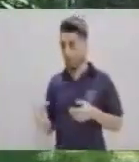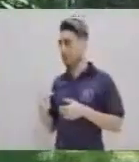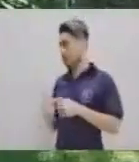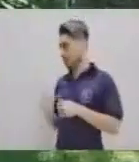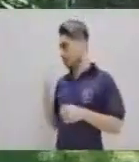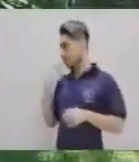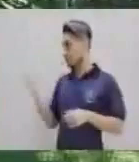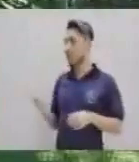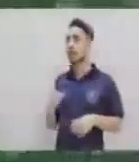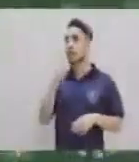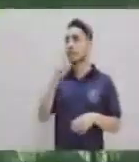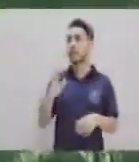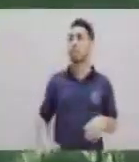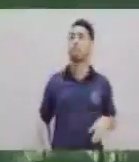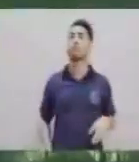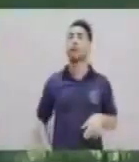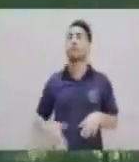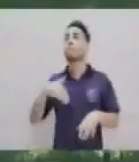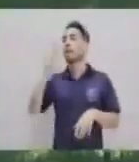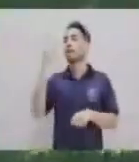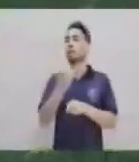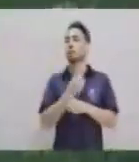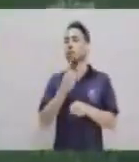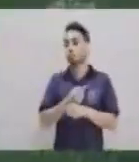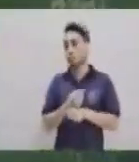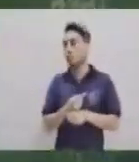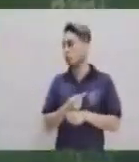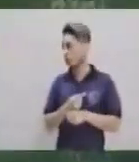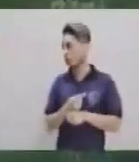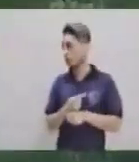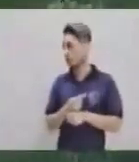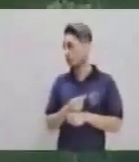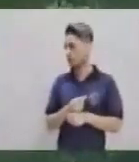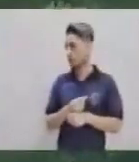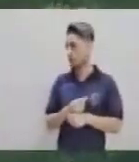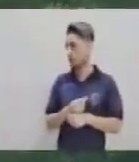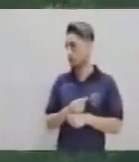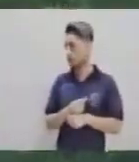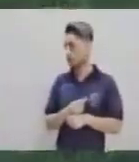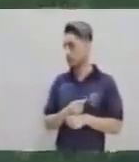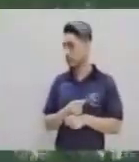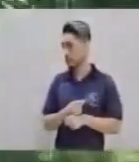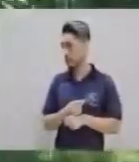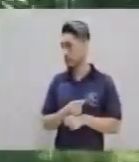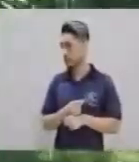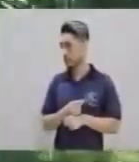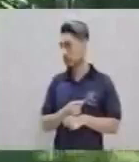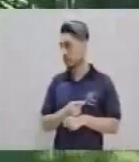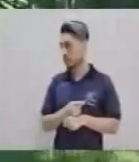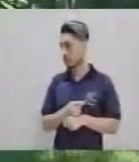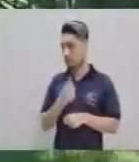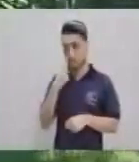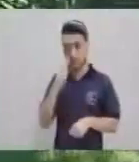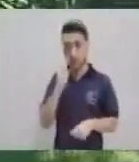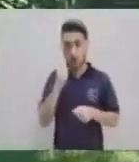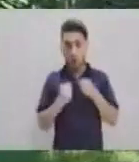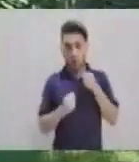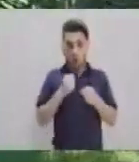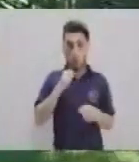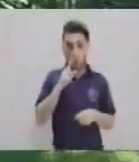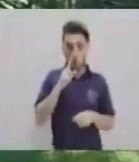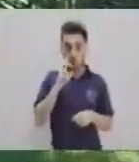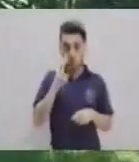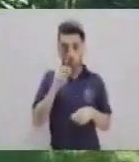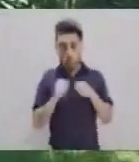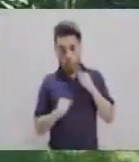empezar con el pie dominante. Hacemos uno, dos y el tercero pasamos al otro lado. Nuevamente, uno, dos